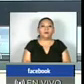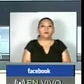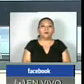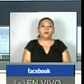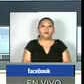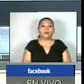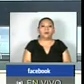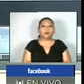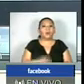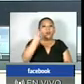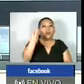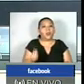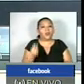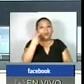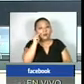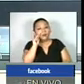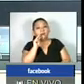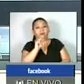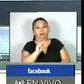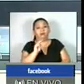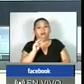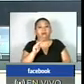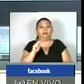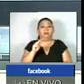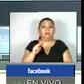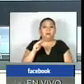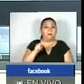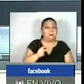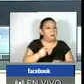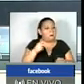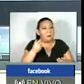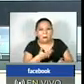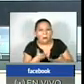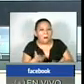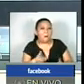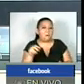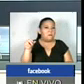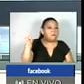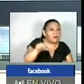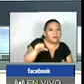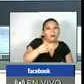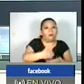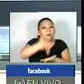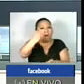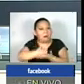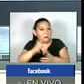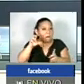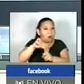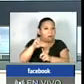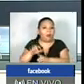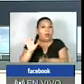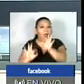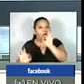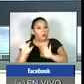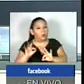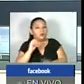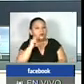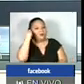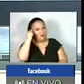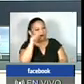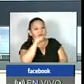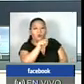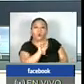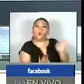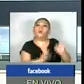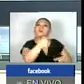Y cada día salen a la luz más casos de violencia contra animales en el país. Para algunas instituciones se deben endurecer las leyes para sancionar